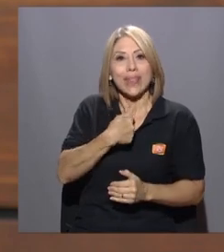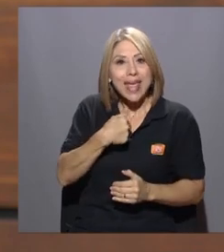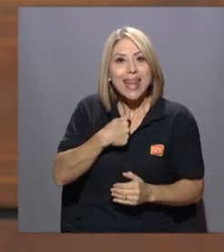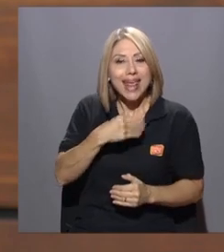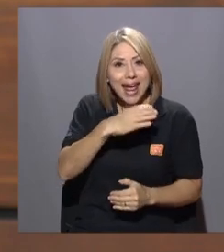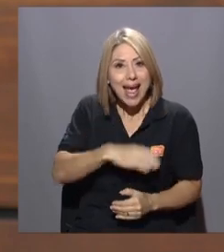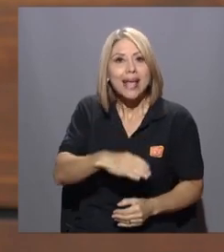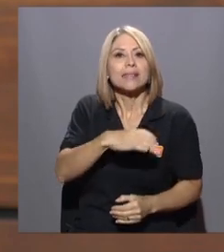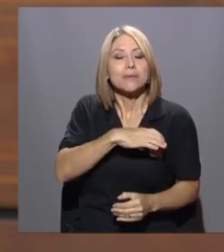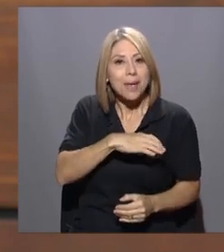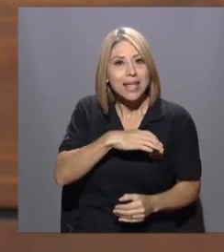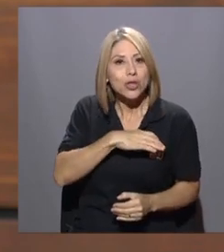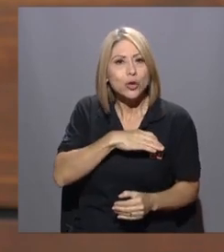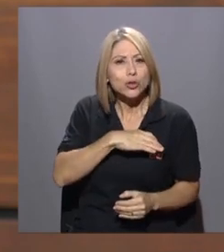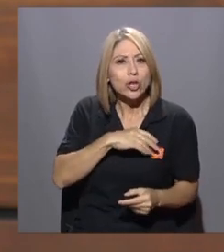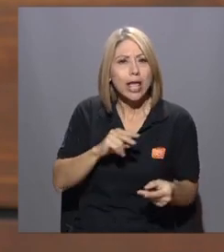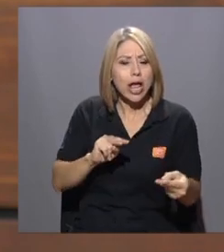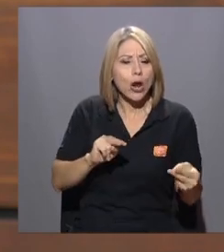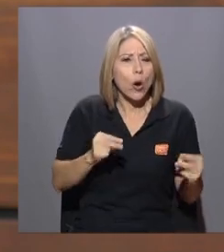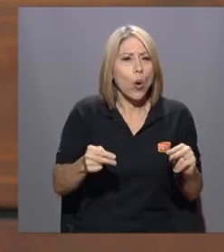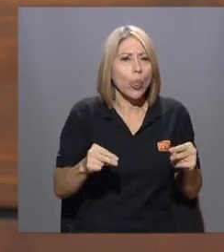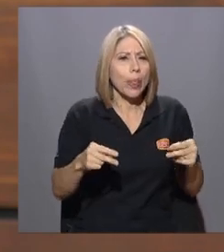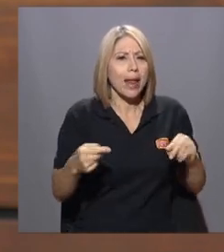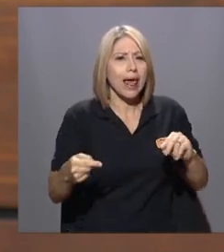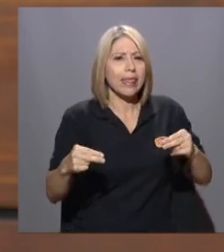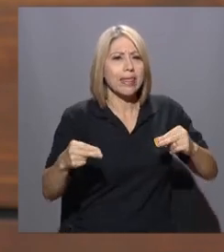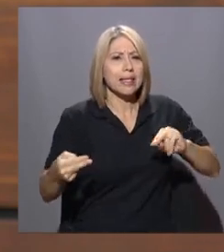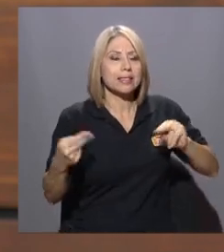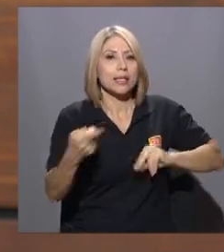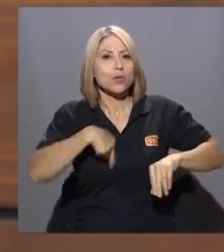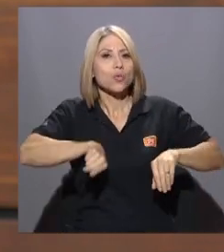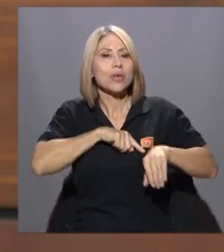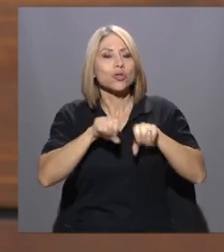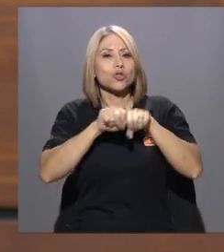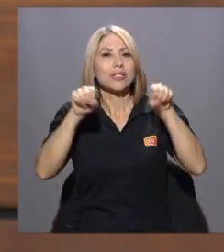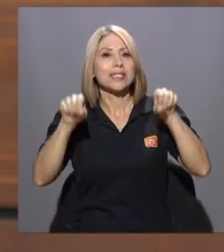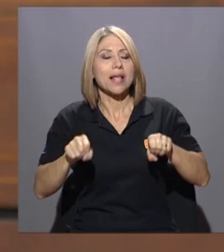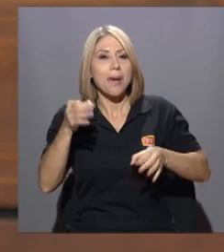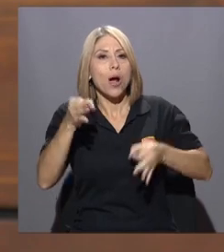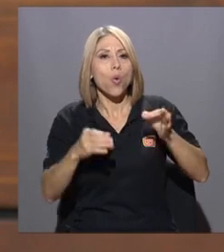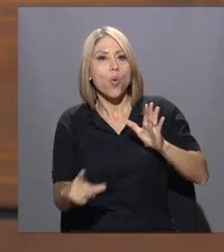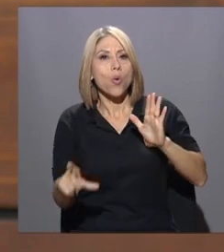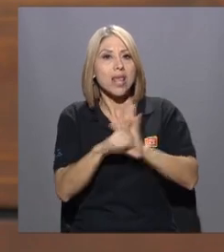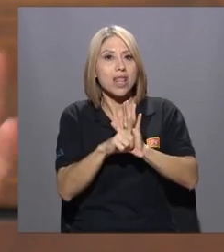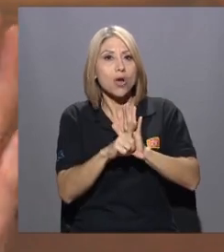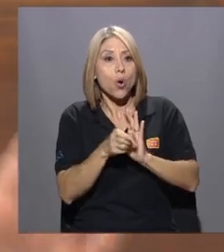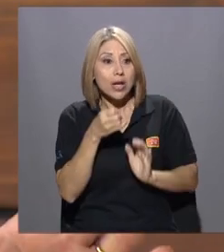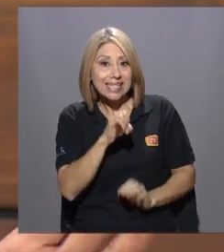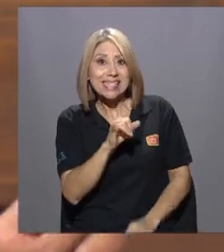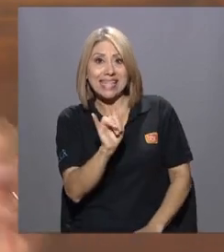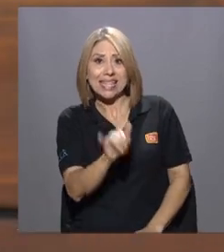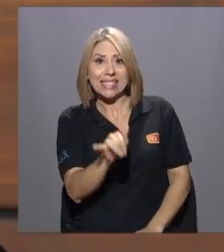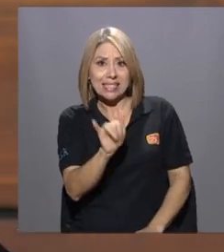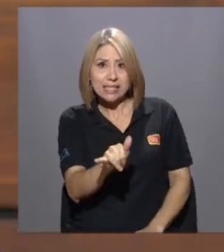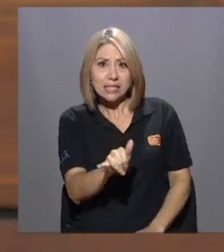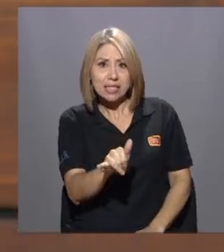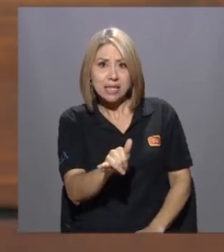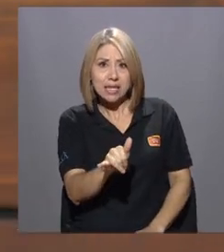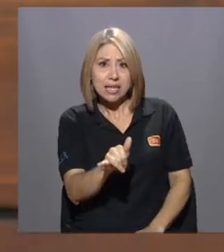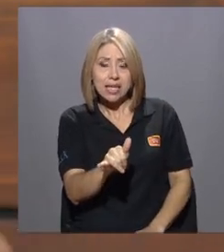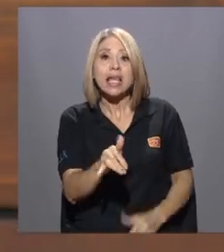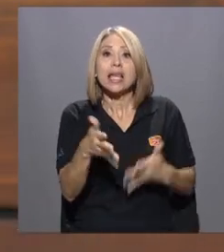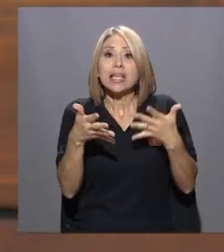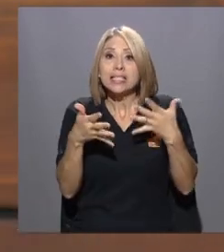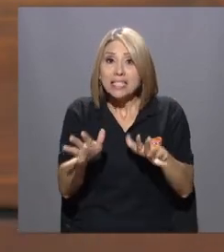que contradicen nuestro sistema jurídico. Y si la cosa es así, teniendo el